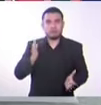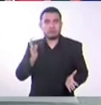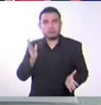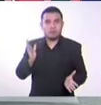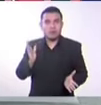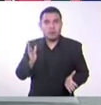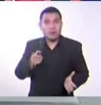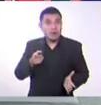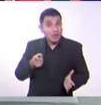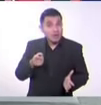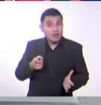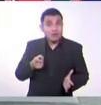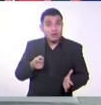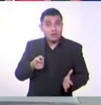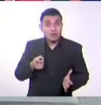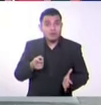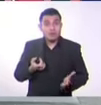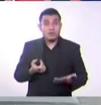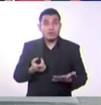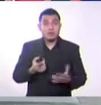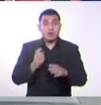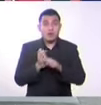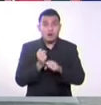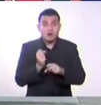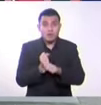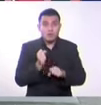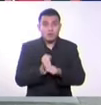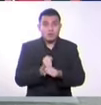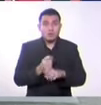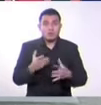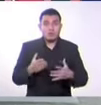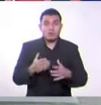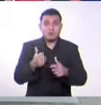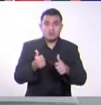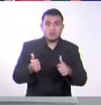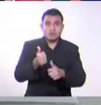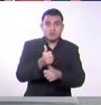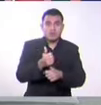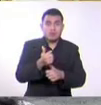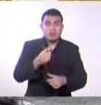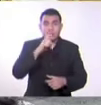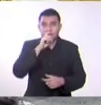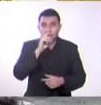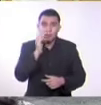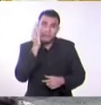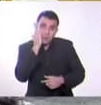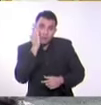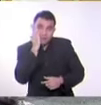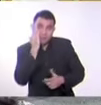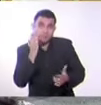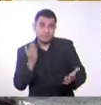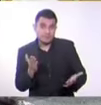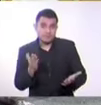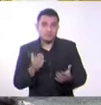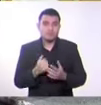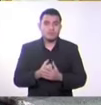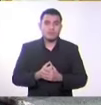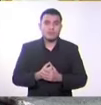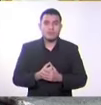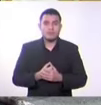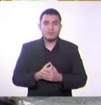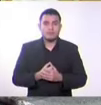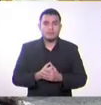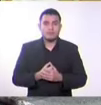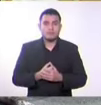se conforma a un delito, Luis. Porque debe estar autorizado por los padres. Muy bien. Subirlo. Ah, bueno, entonces,